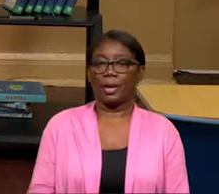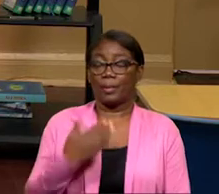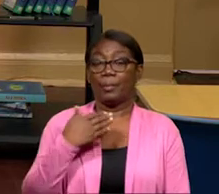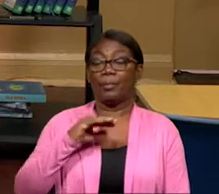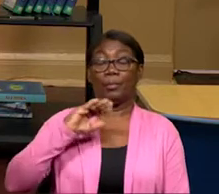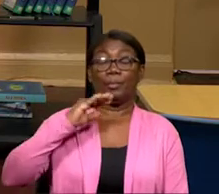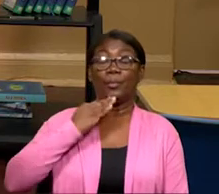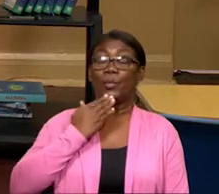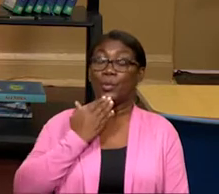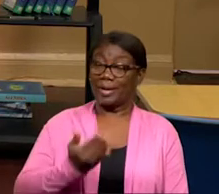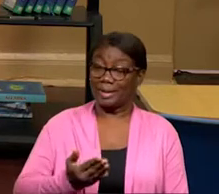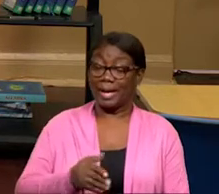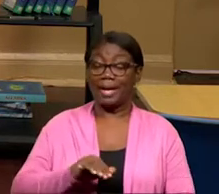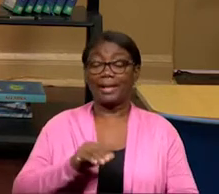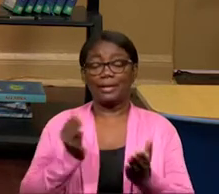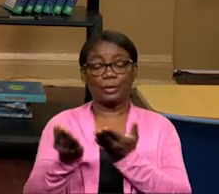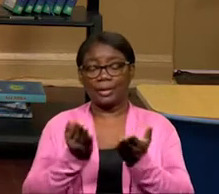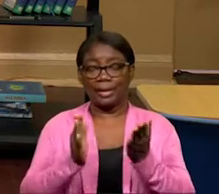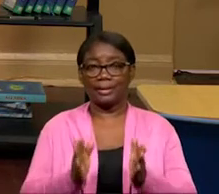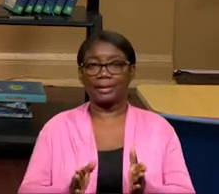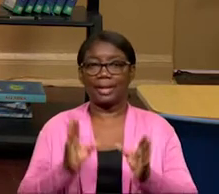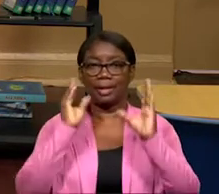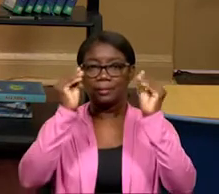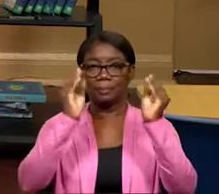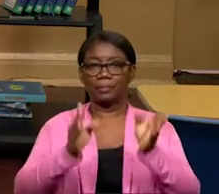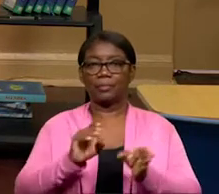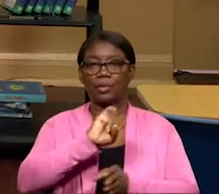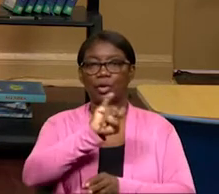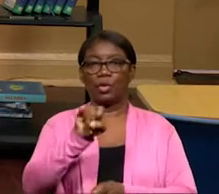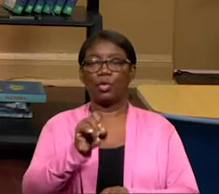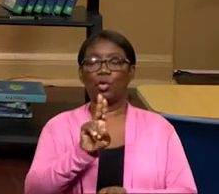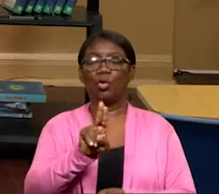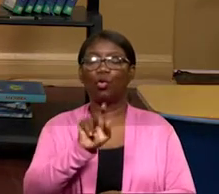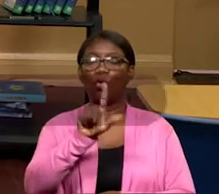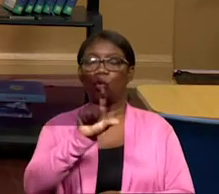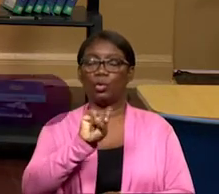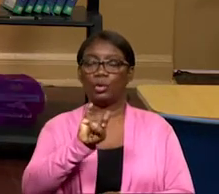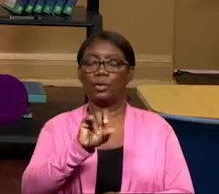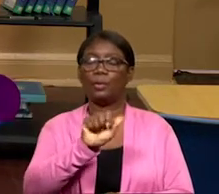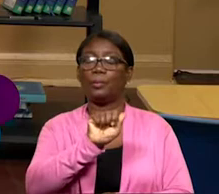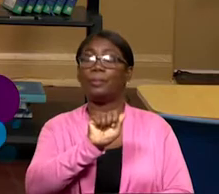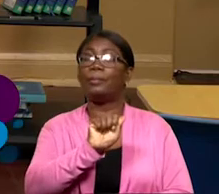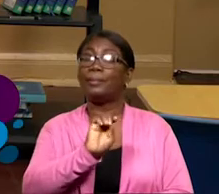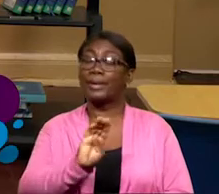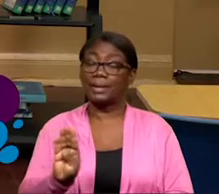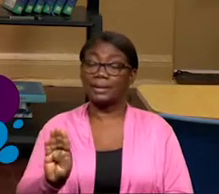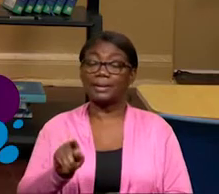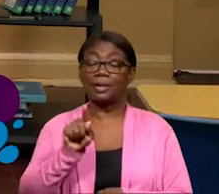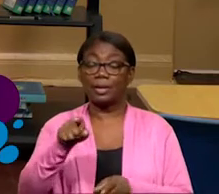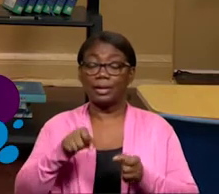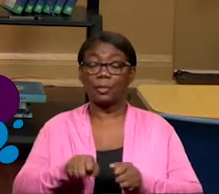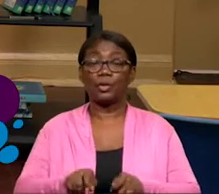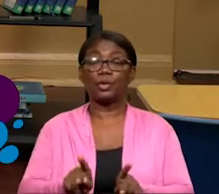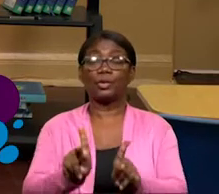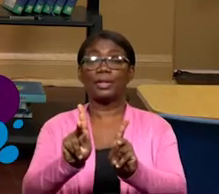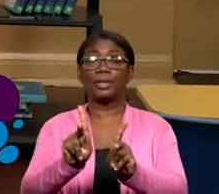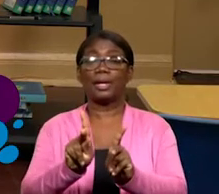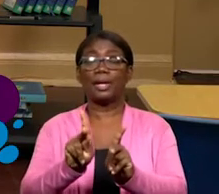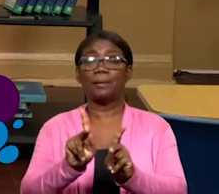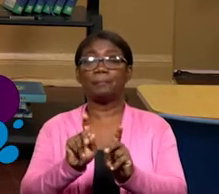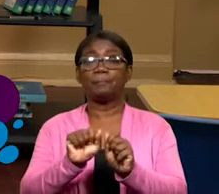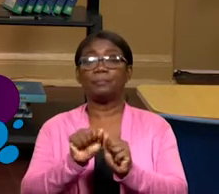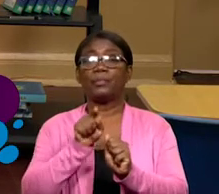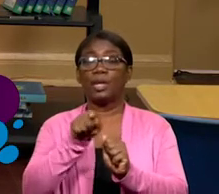Buenas, estimados estudiantes, soy el profesor Julio Grandison, nuevamente con ustedes en esta oportunidad para traerles una